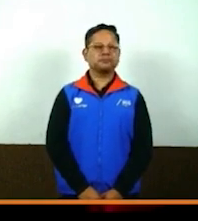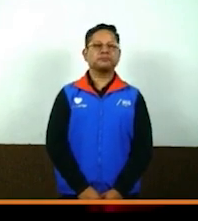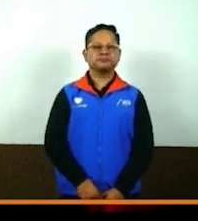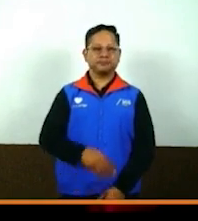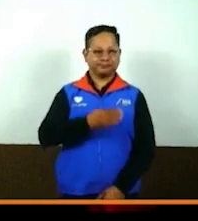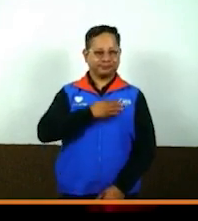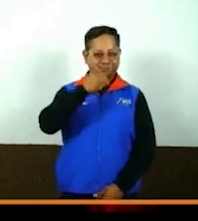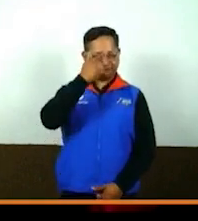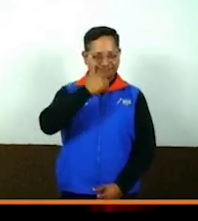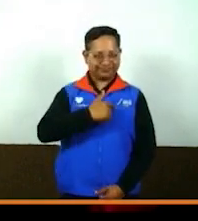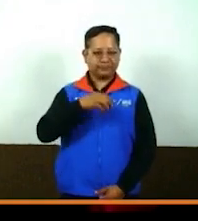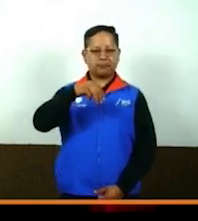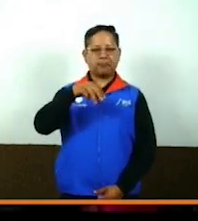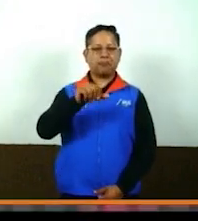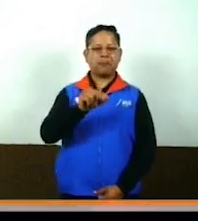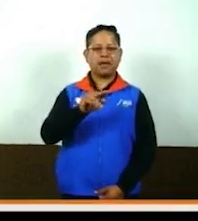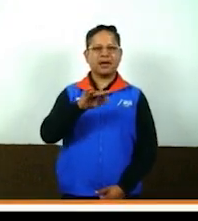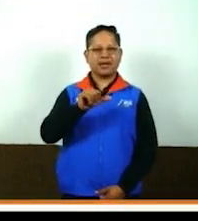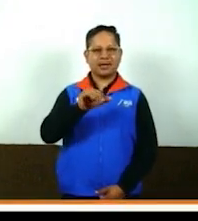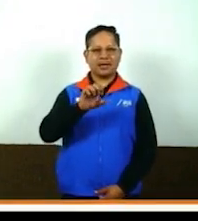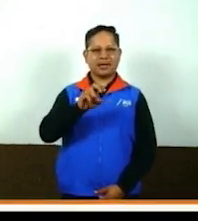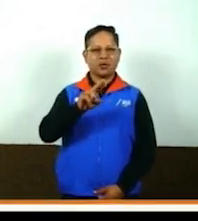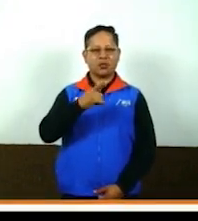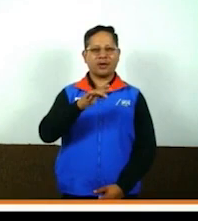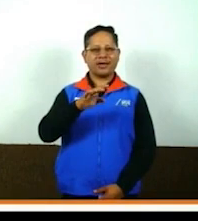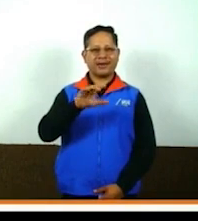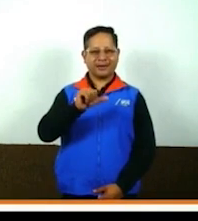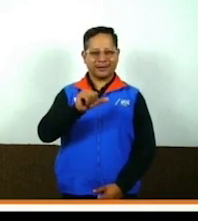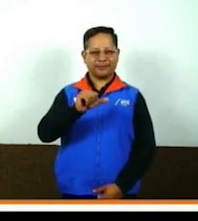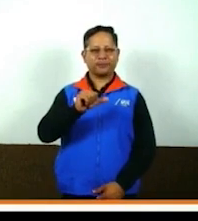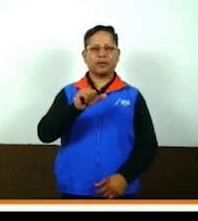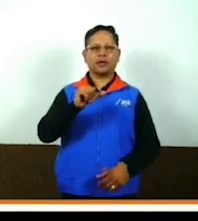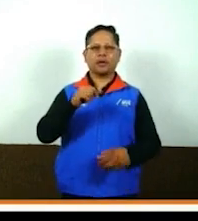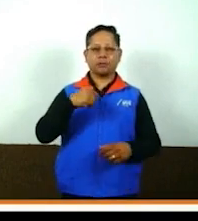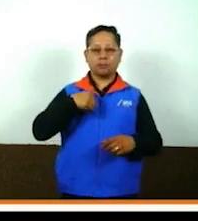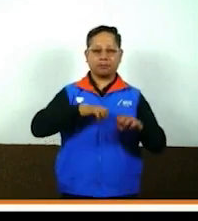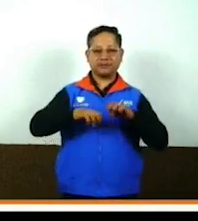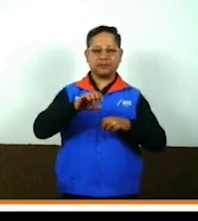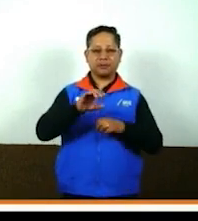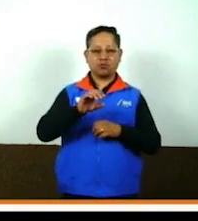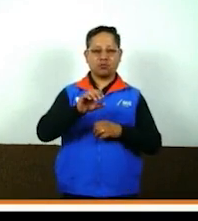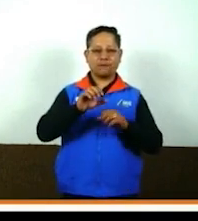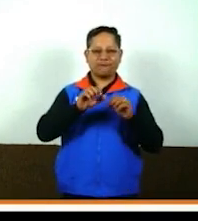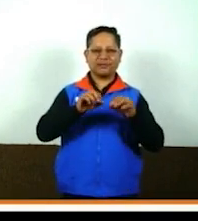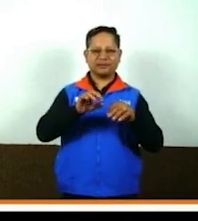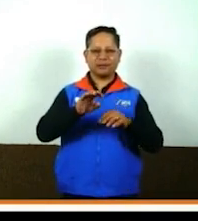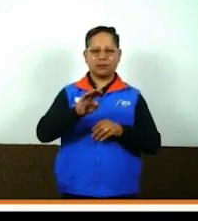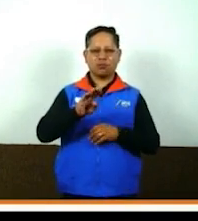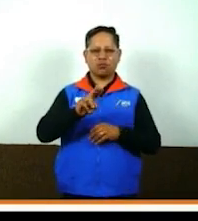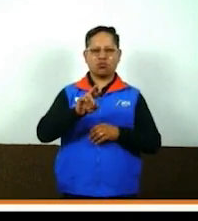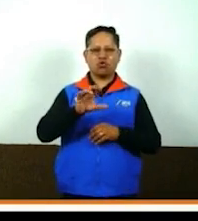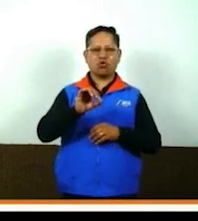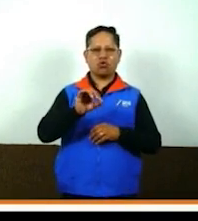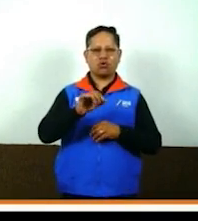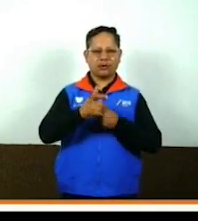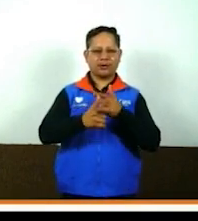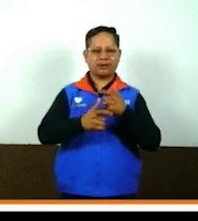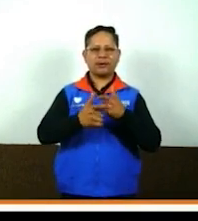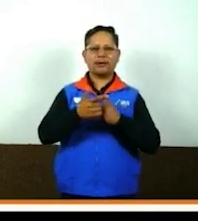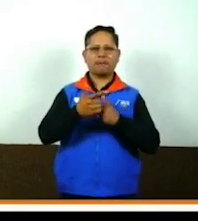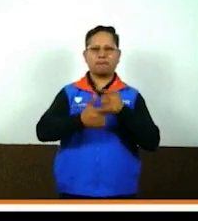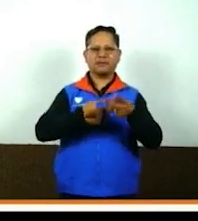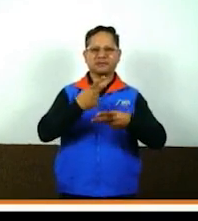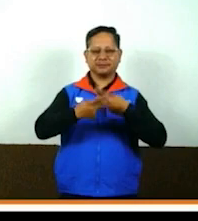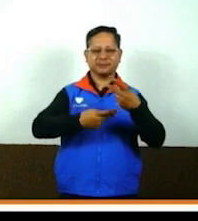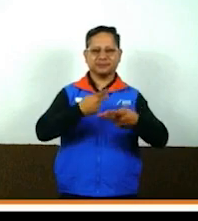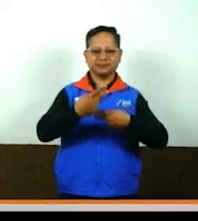Buenas noches, María Eugenia Rico Álvarez, a nombre de Buró de Crédito, 16 años como empresa socialmente responsable. Gracias.